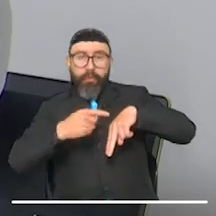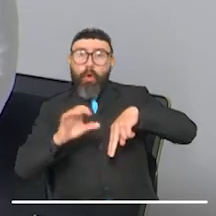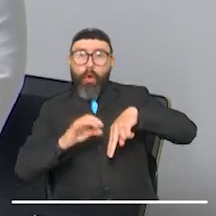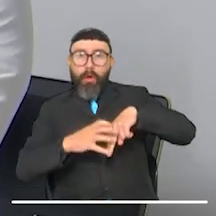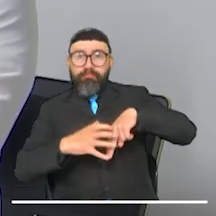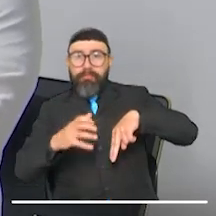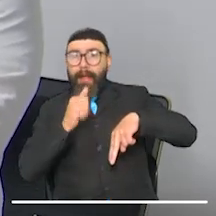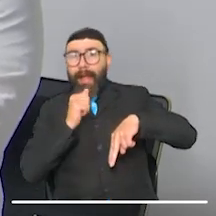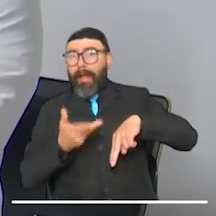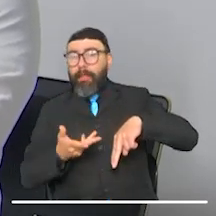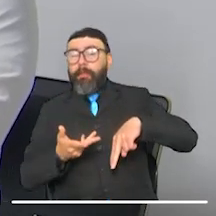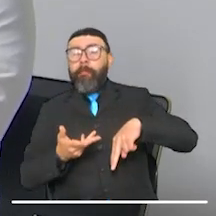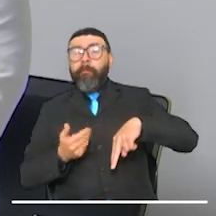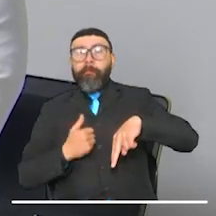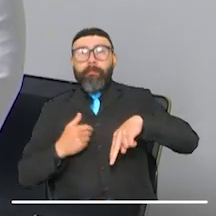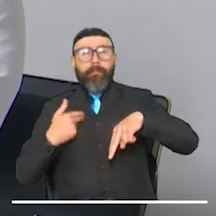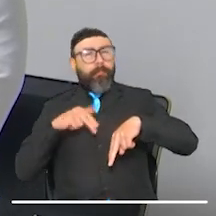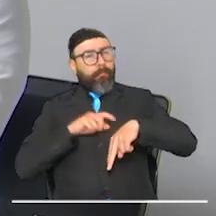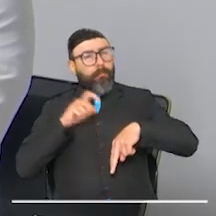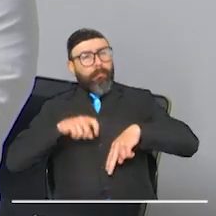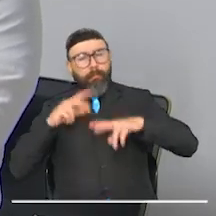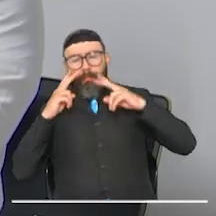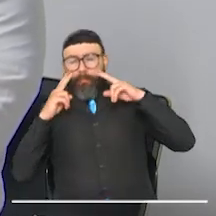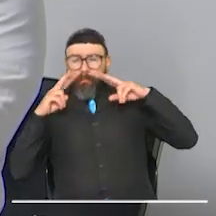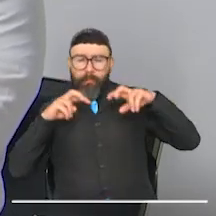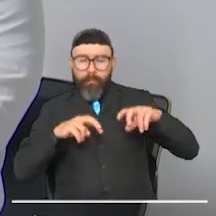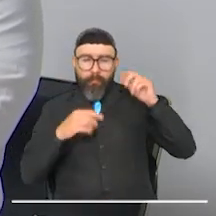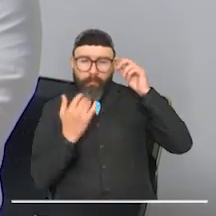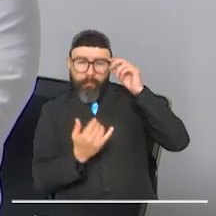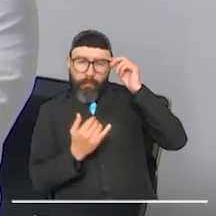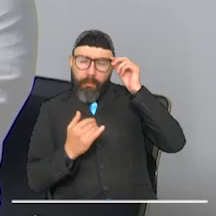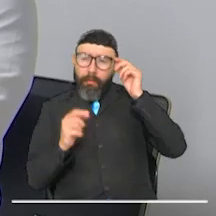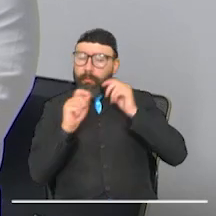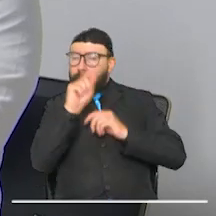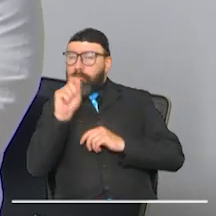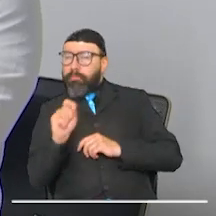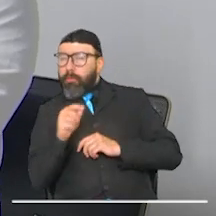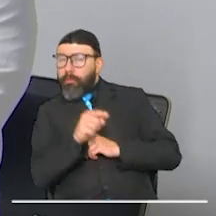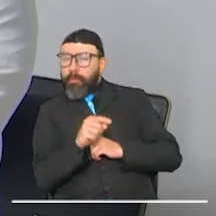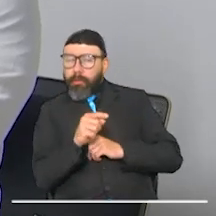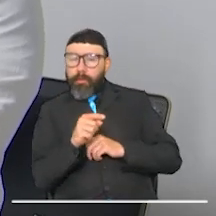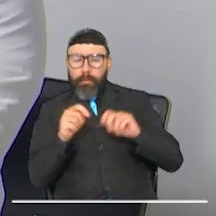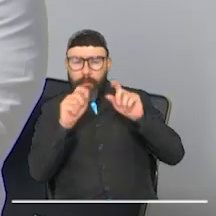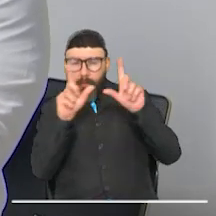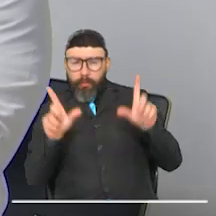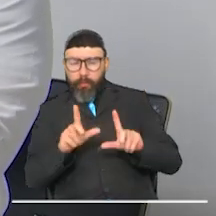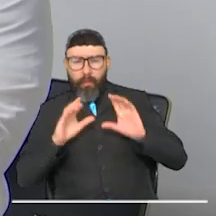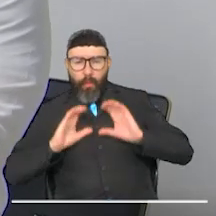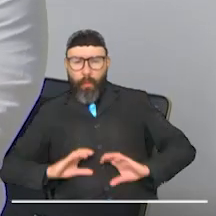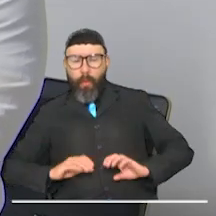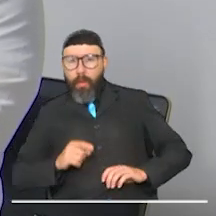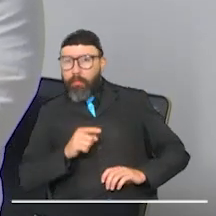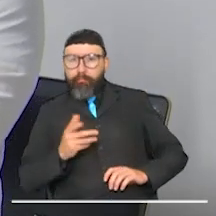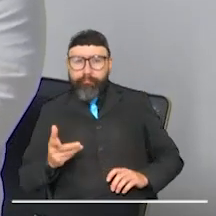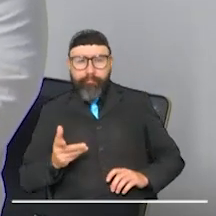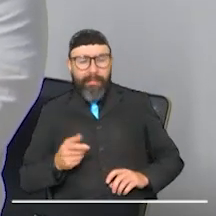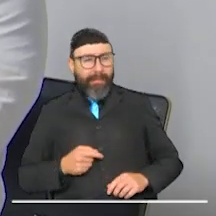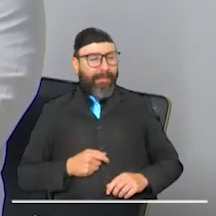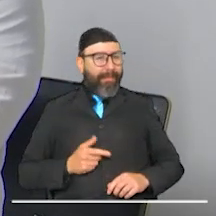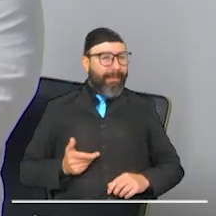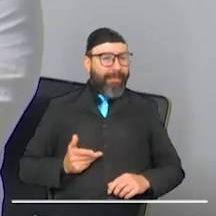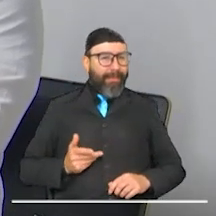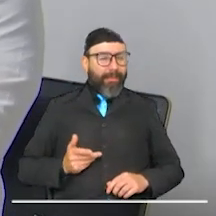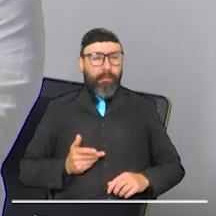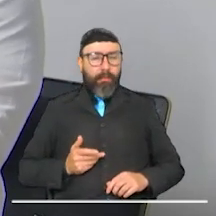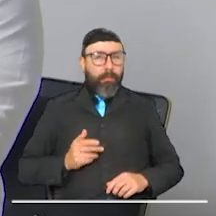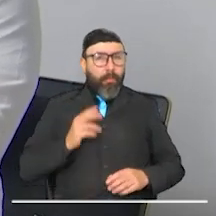debemos dilucidar tratar con el interrogatorio el examen físico tratar de dilucidar En qué territorio nos estamos